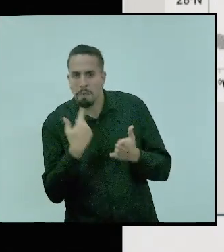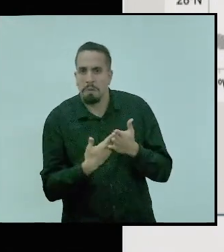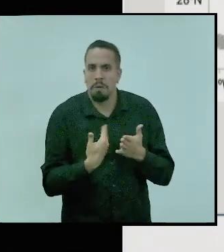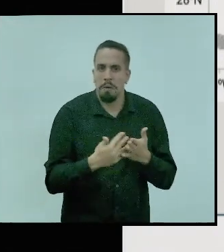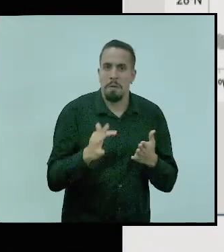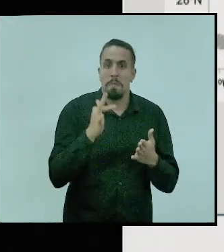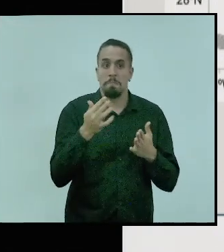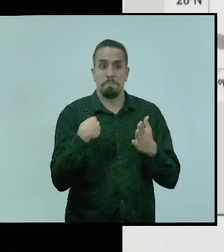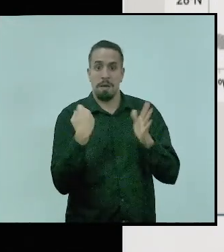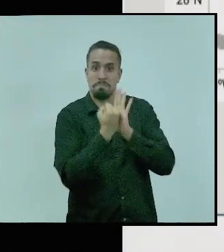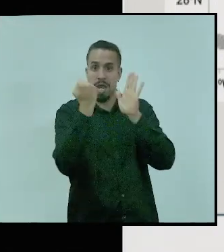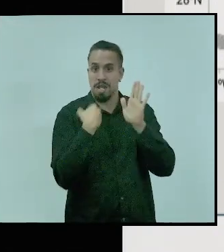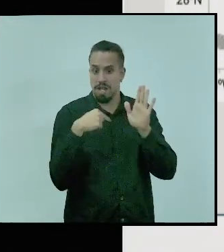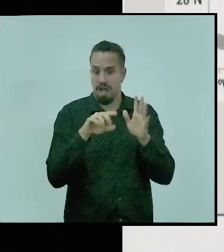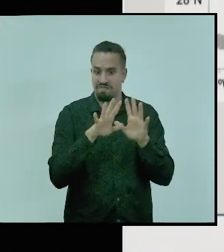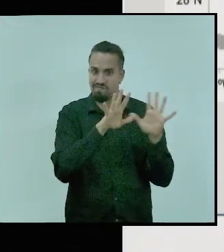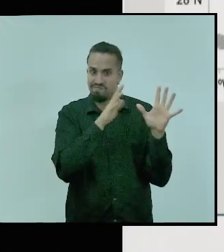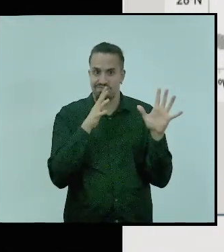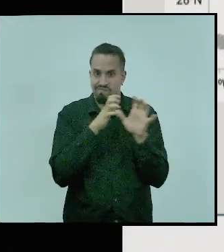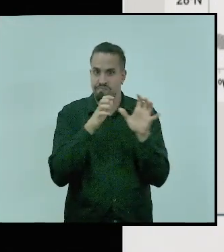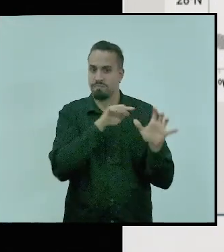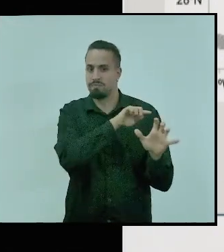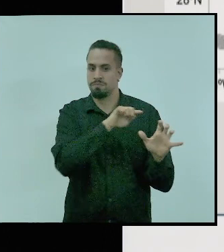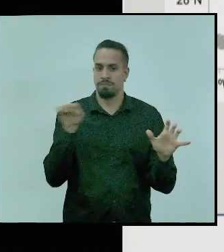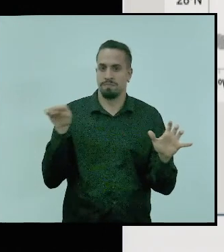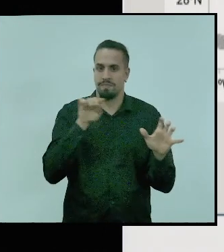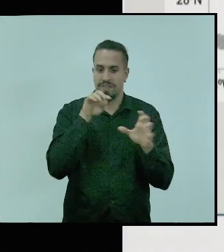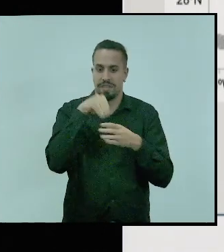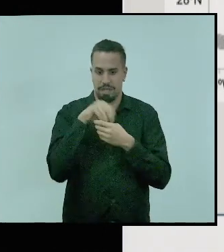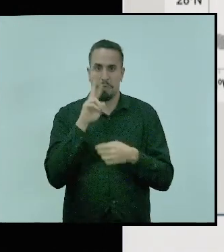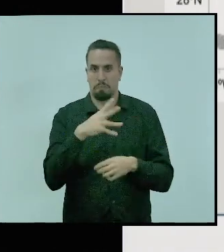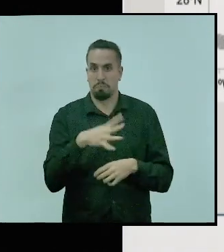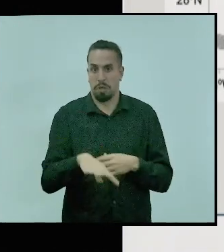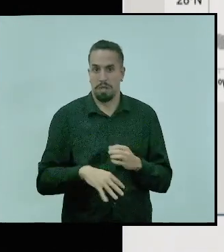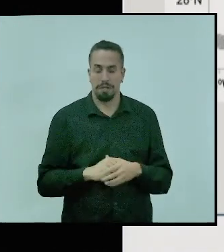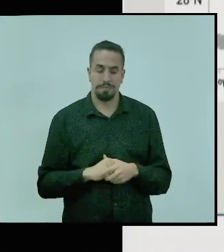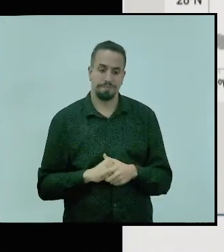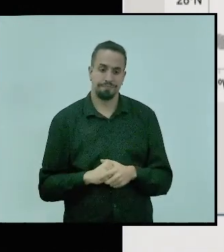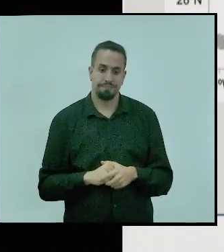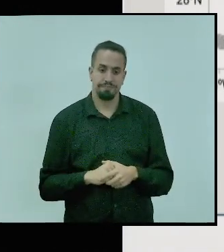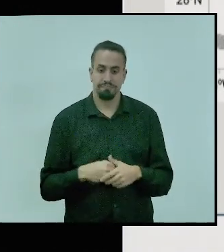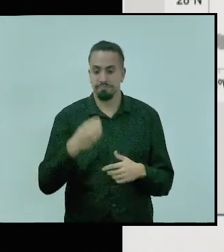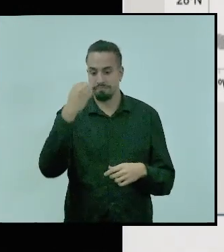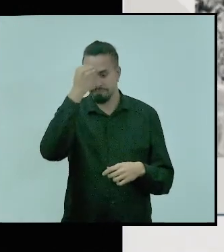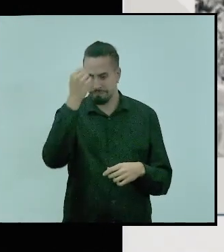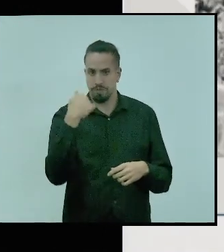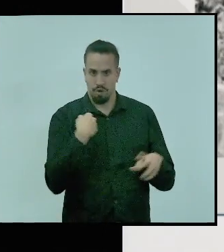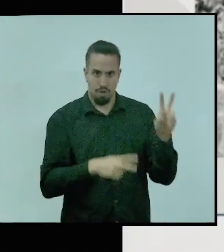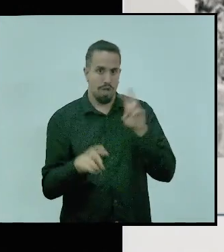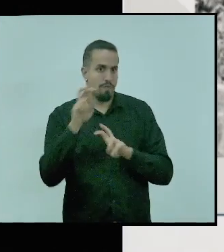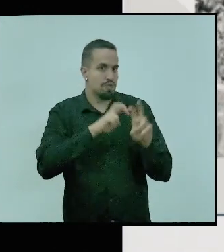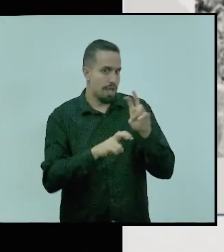impronta de estas deformaciones dentro de ellos. Yo de lo que he buscado